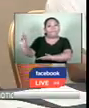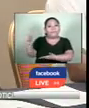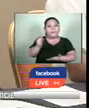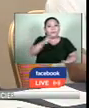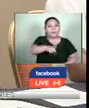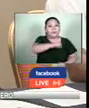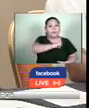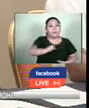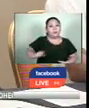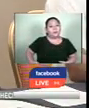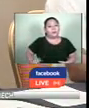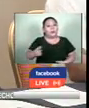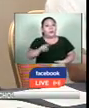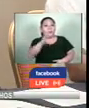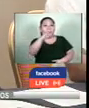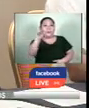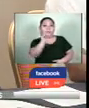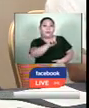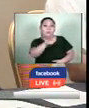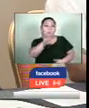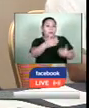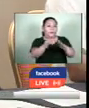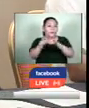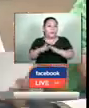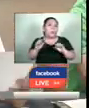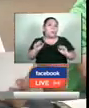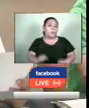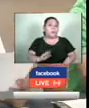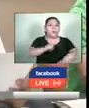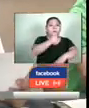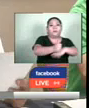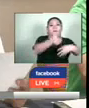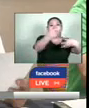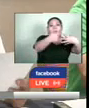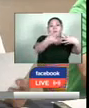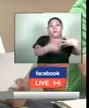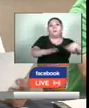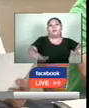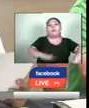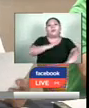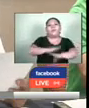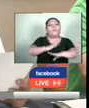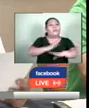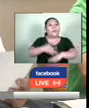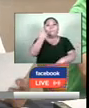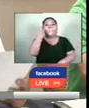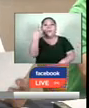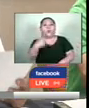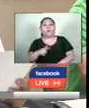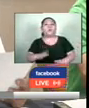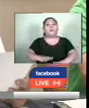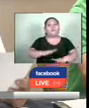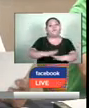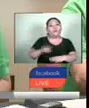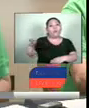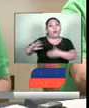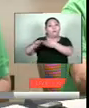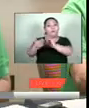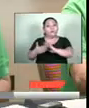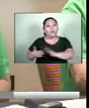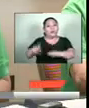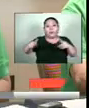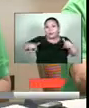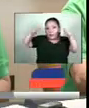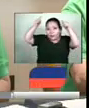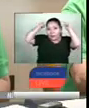El Salvador entre 15 países permitan desarrollar políticas en el marco de la prevención de riesgos para evitar tragedias, como la de la comunidad en Los